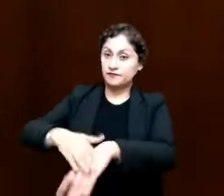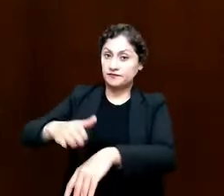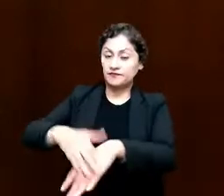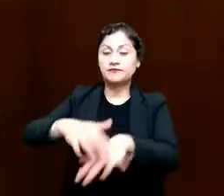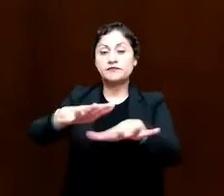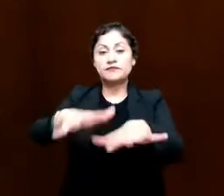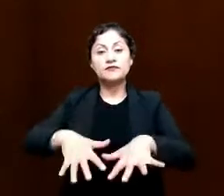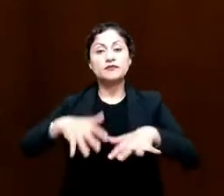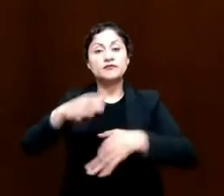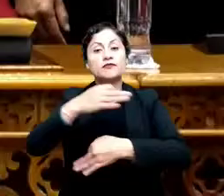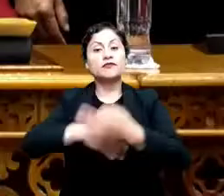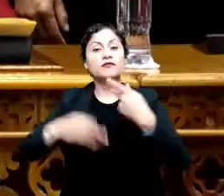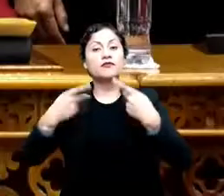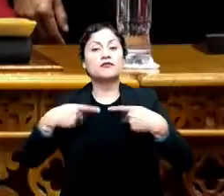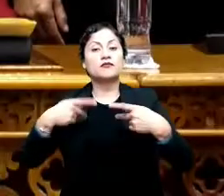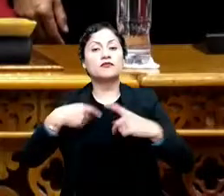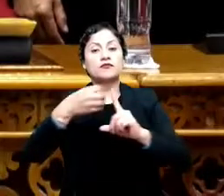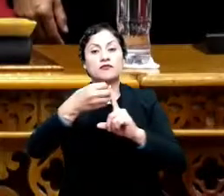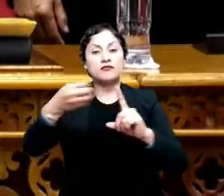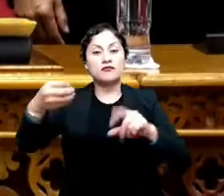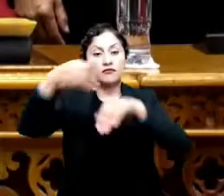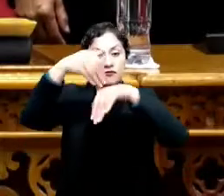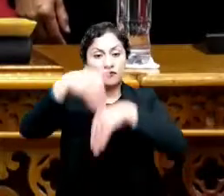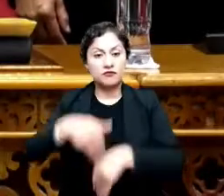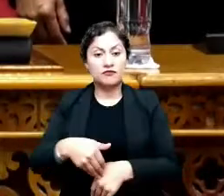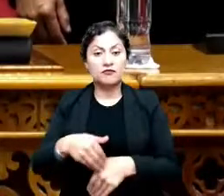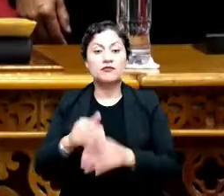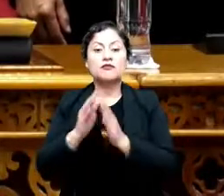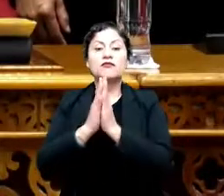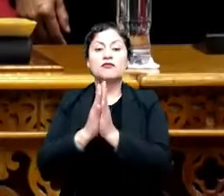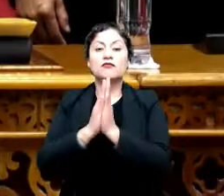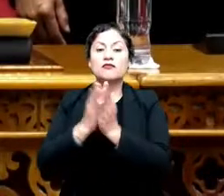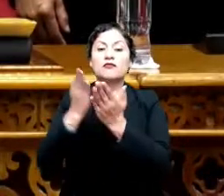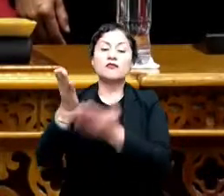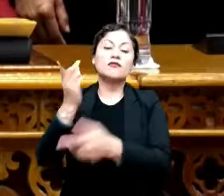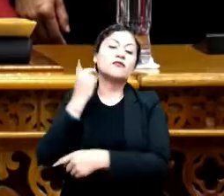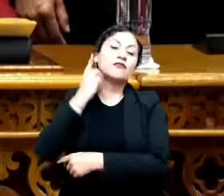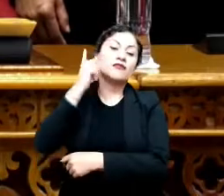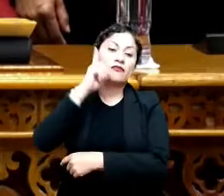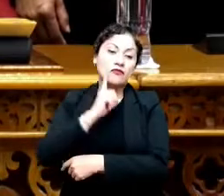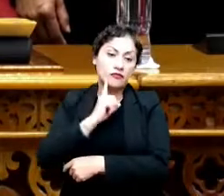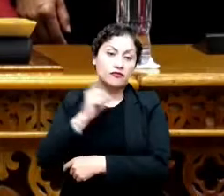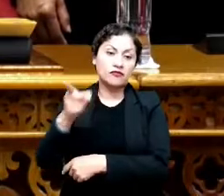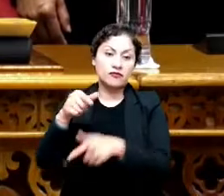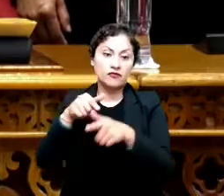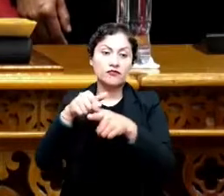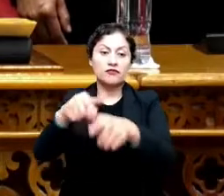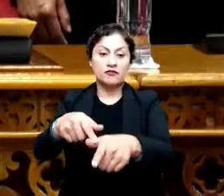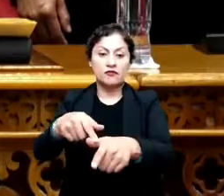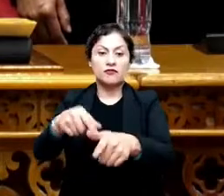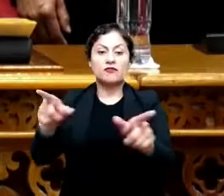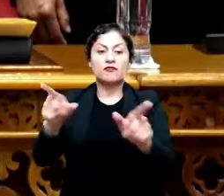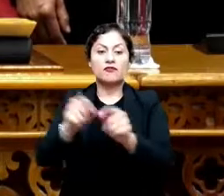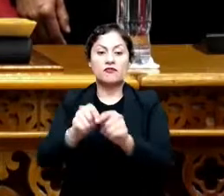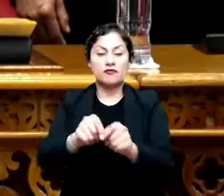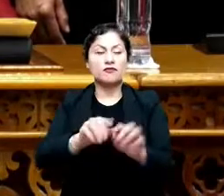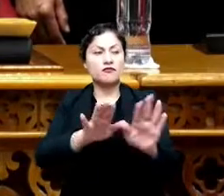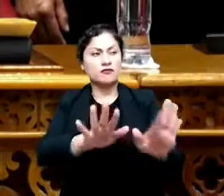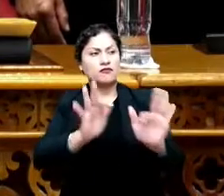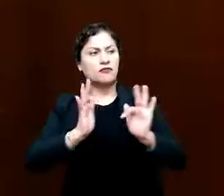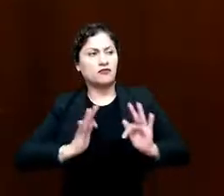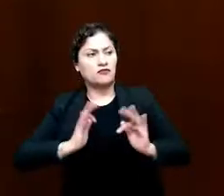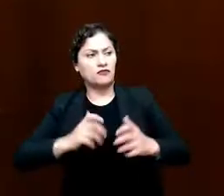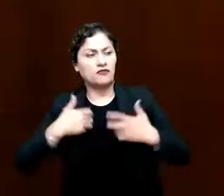mantener el orden diputada continúe por favor termine para cumplir el acuerdo que aprobamos unánimemente